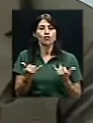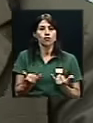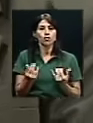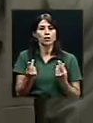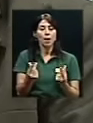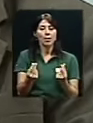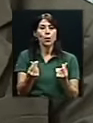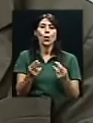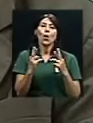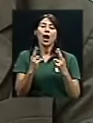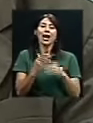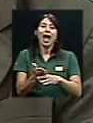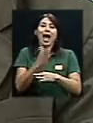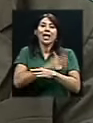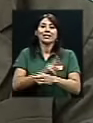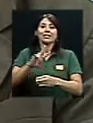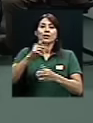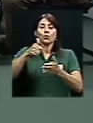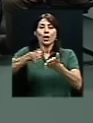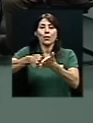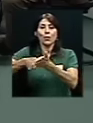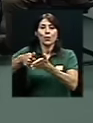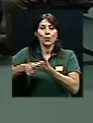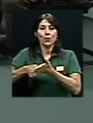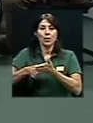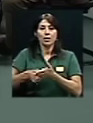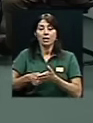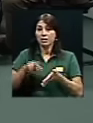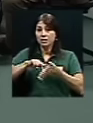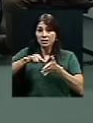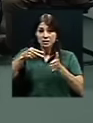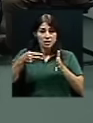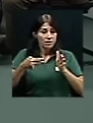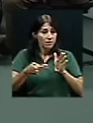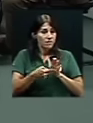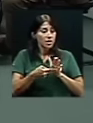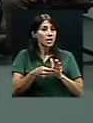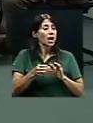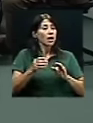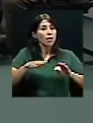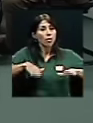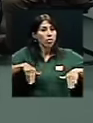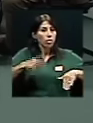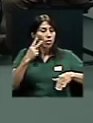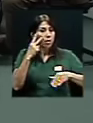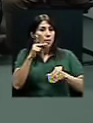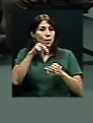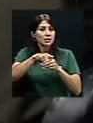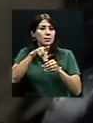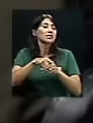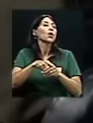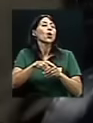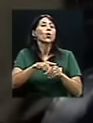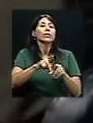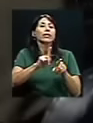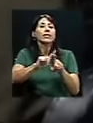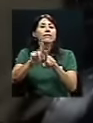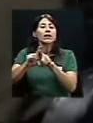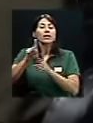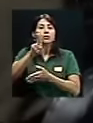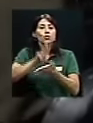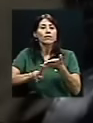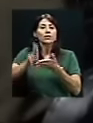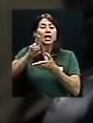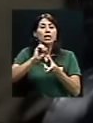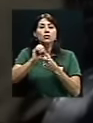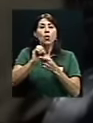la segunda ronda de las elecciones. O sea, que no está vislumbrado, por ejemplo, la participación de universidades o la sociedad